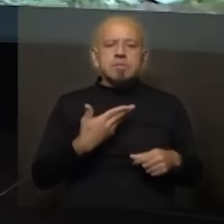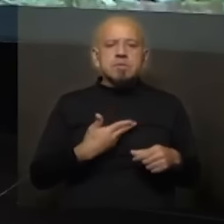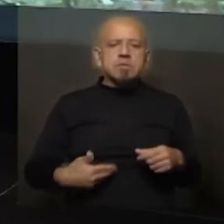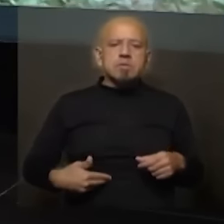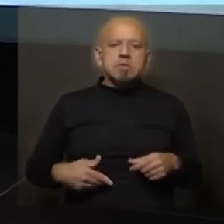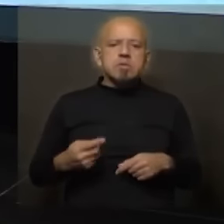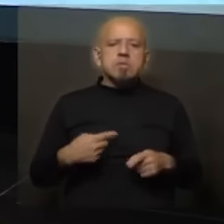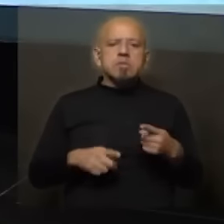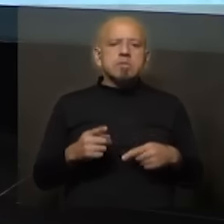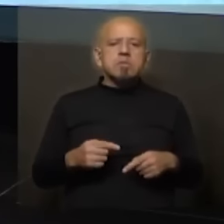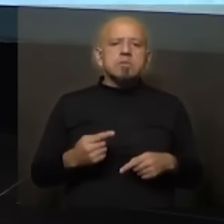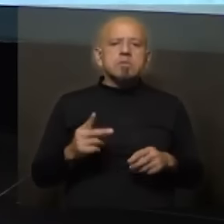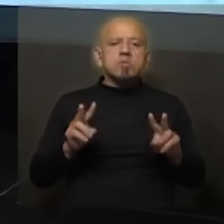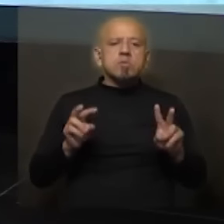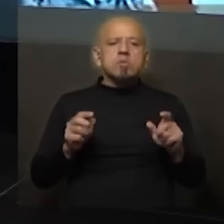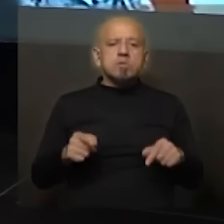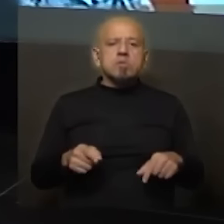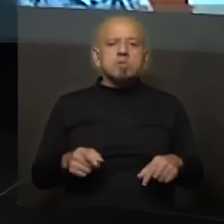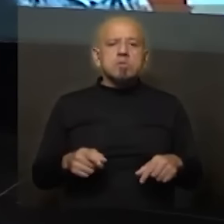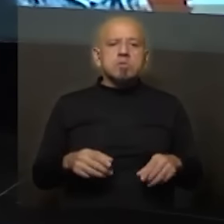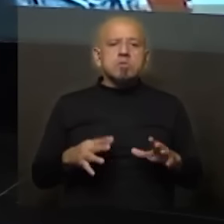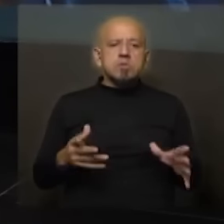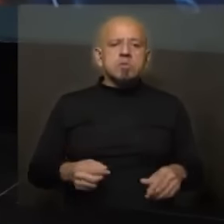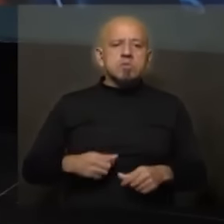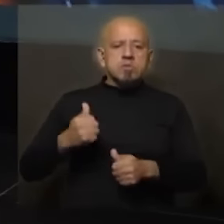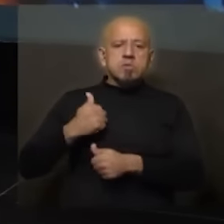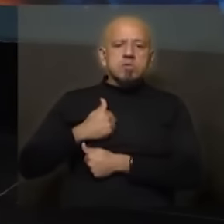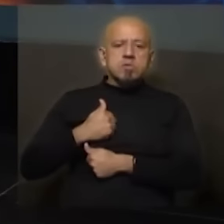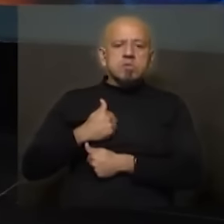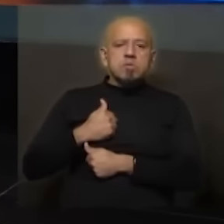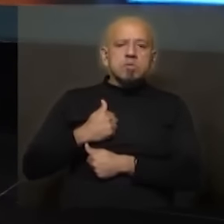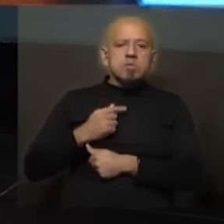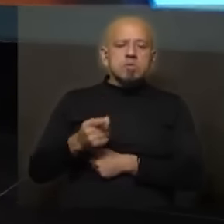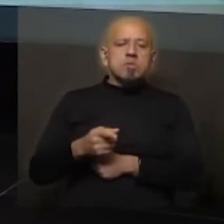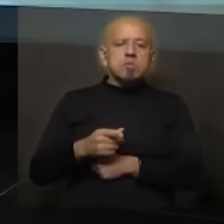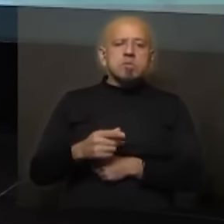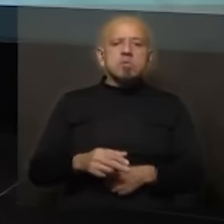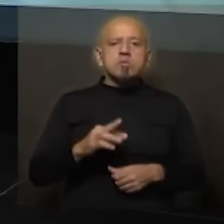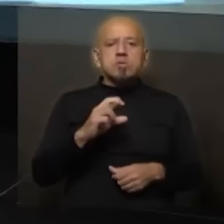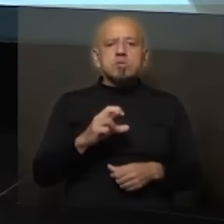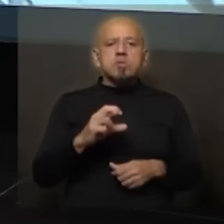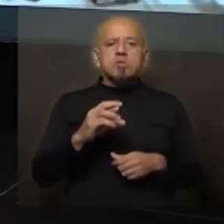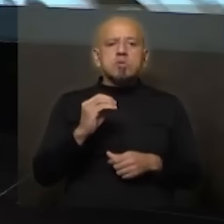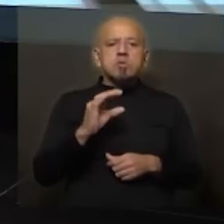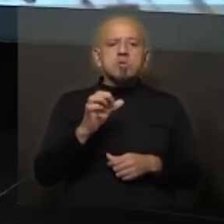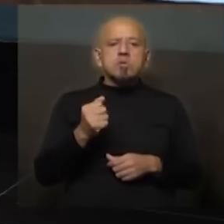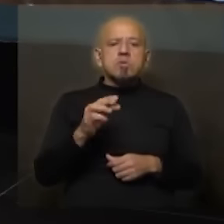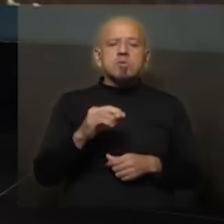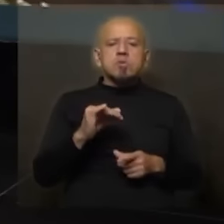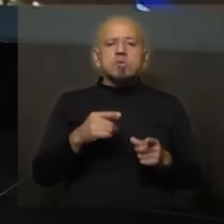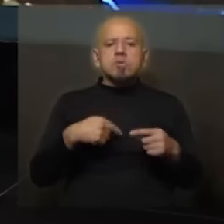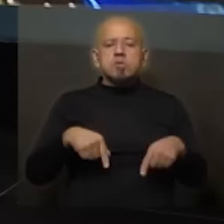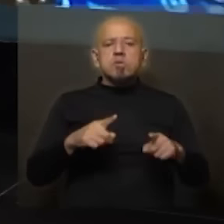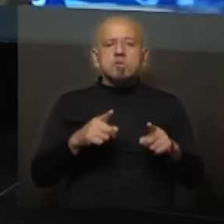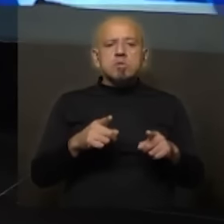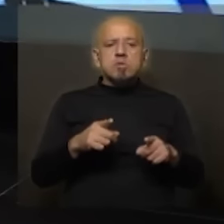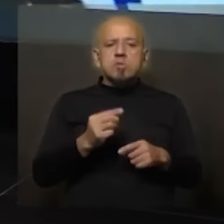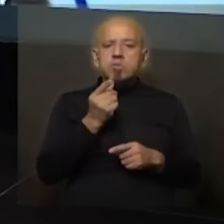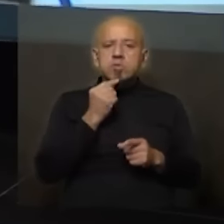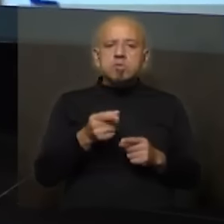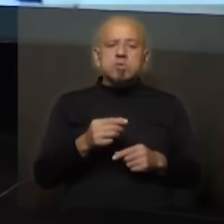Pero uno de los temas del día fue el despliegue del ejército y la armada argentina en la ciudad de Rosario para ayudar a las fuerzas policiales